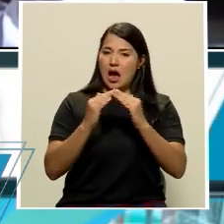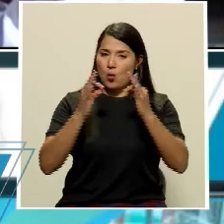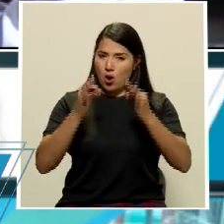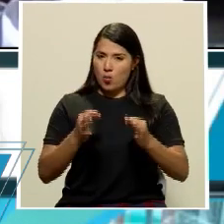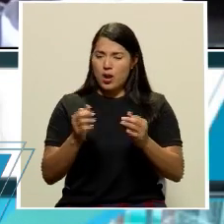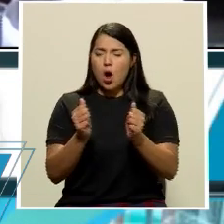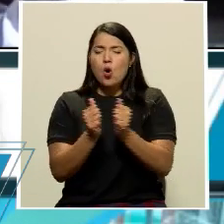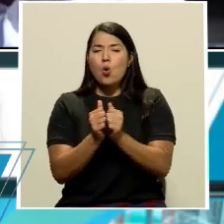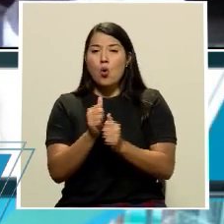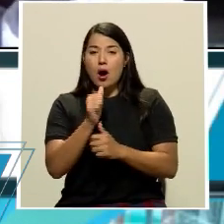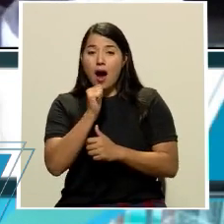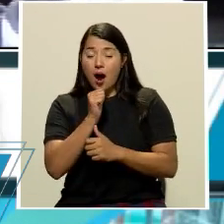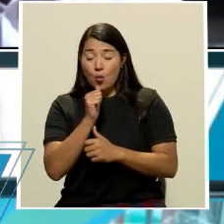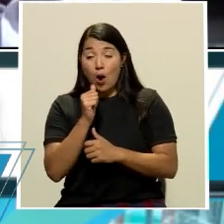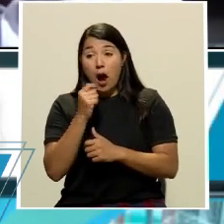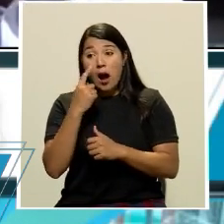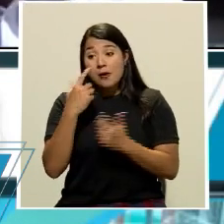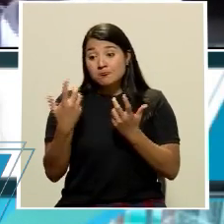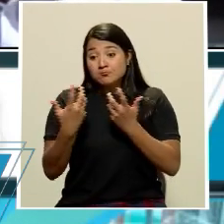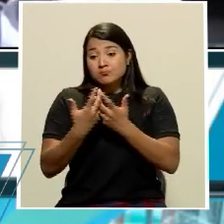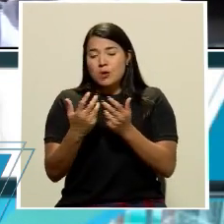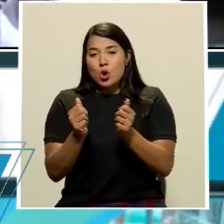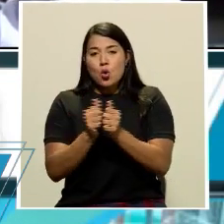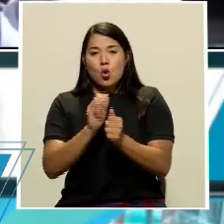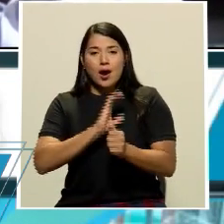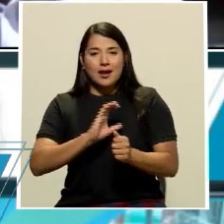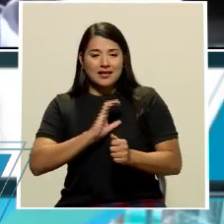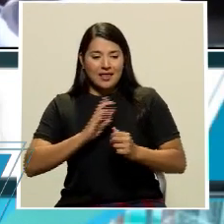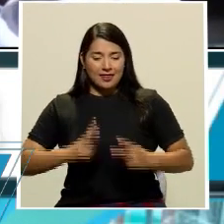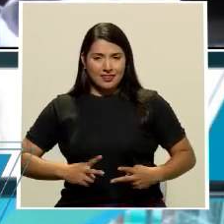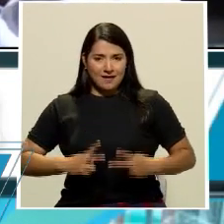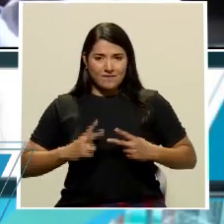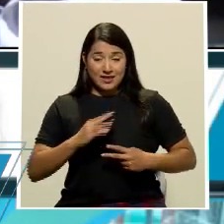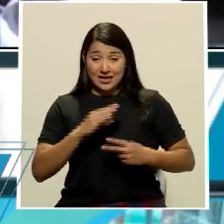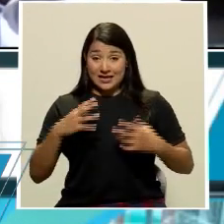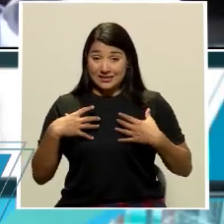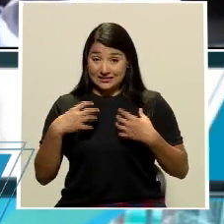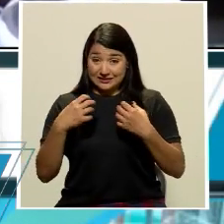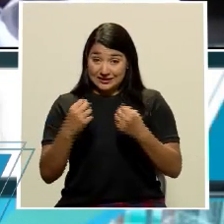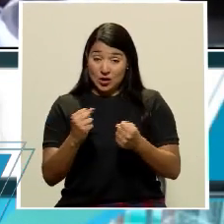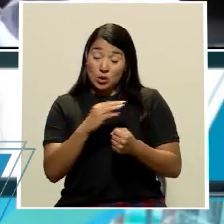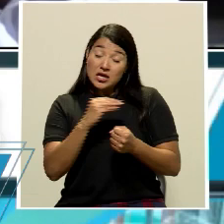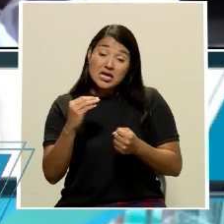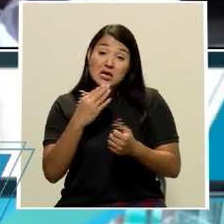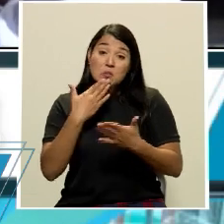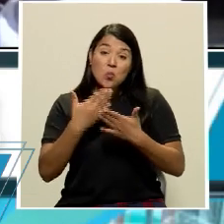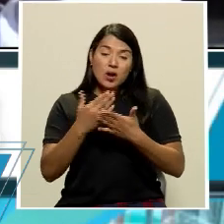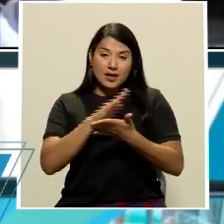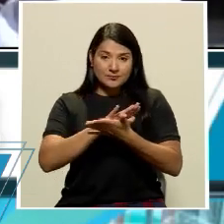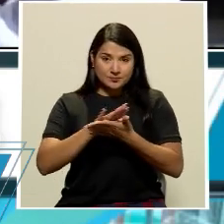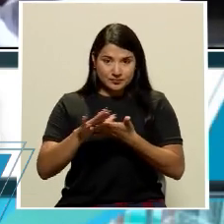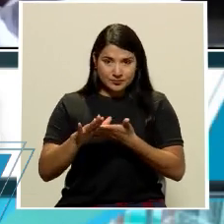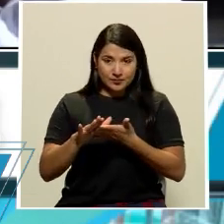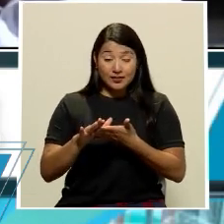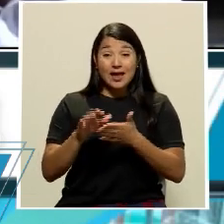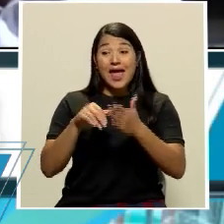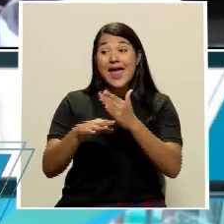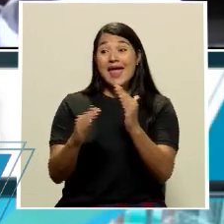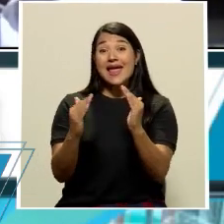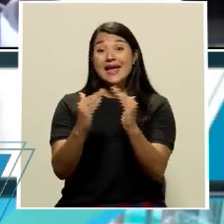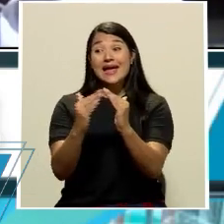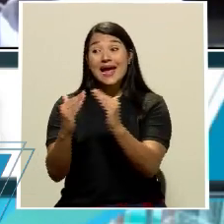elemento fundamental para la calidad de vida, para la salud y para un buen aseo e higiene. En los asentamientos